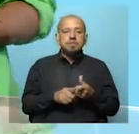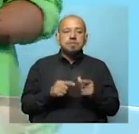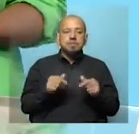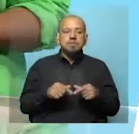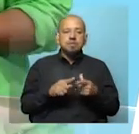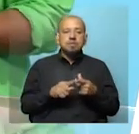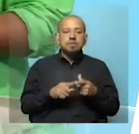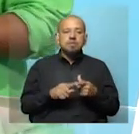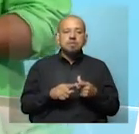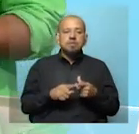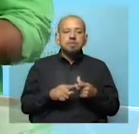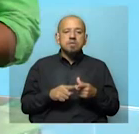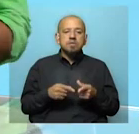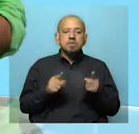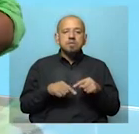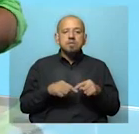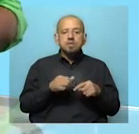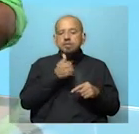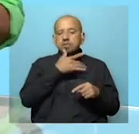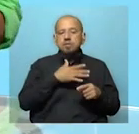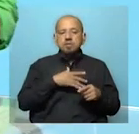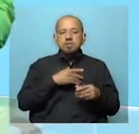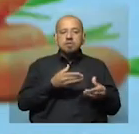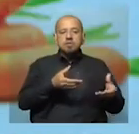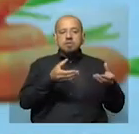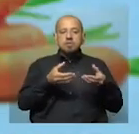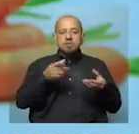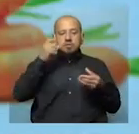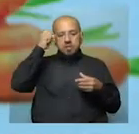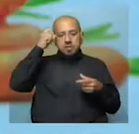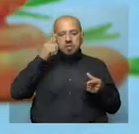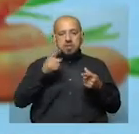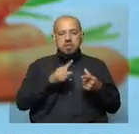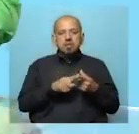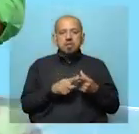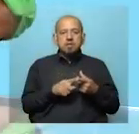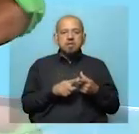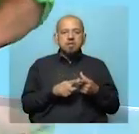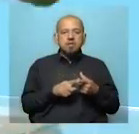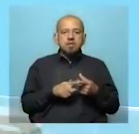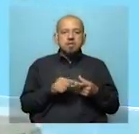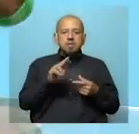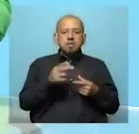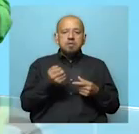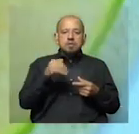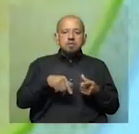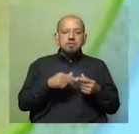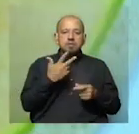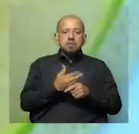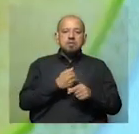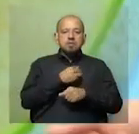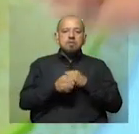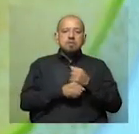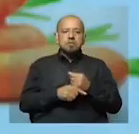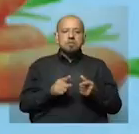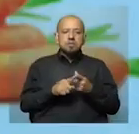encantó volver a conocer la historia de la canasta inteligente. Buenísimo. Y felicitaciones por cómo anda la UAM, que ya lleva como 3 años funcionando